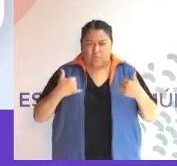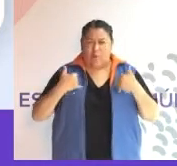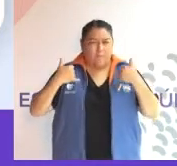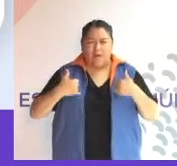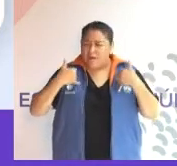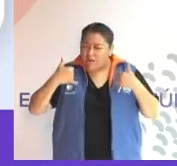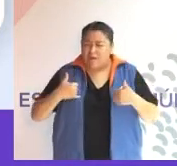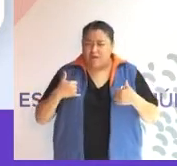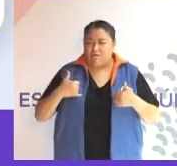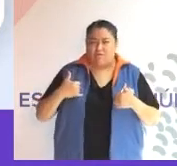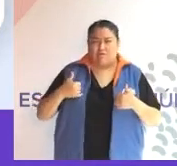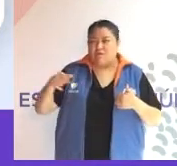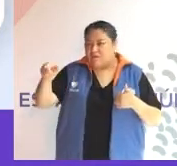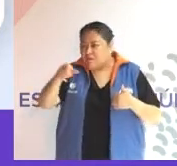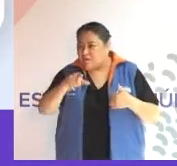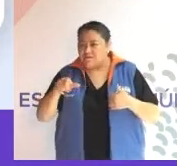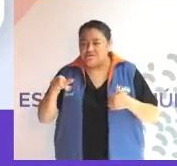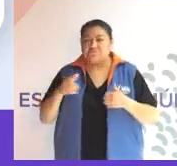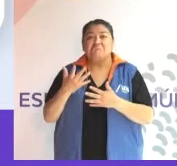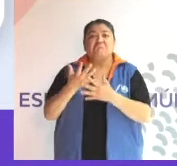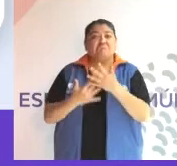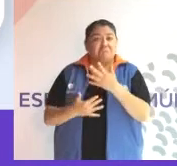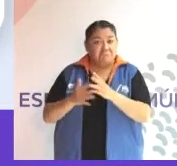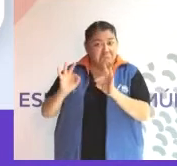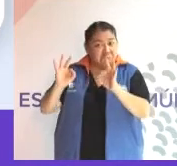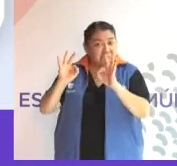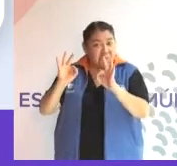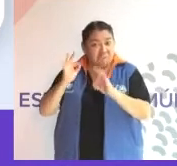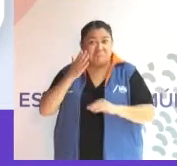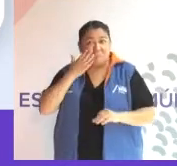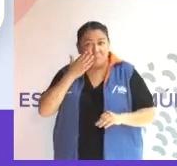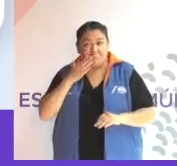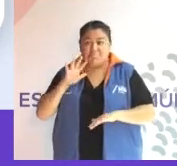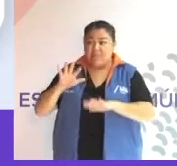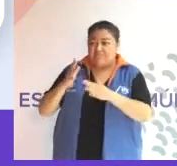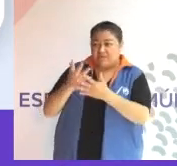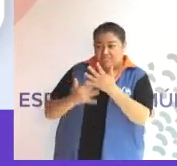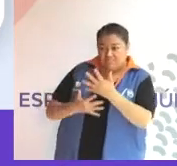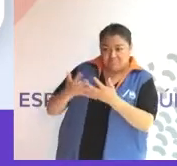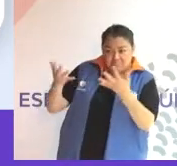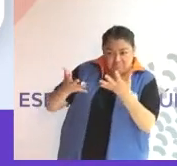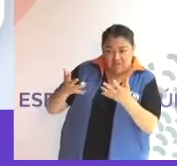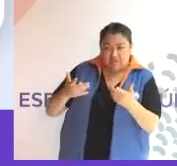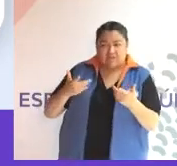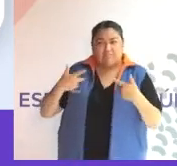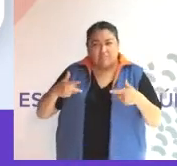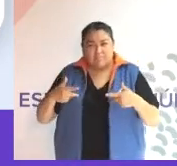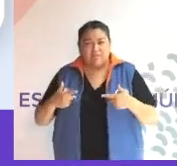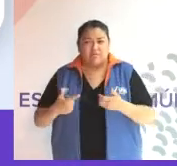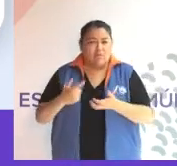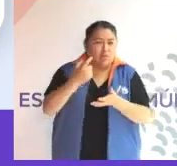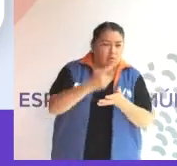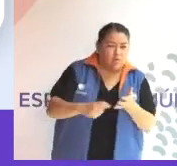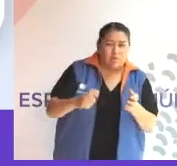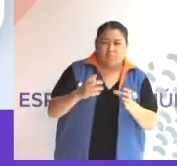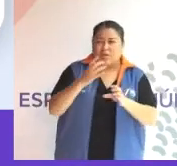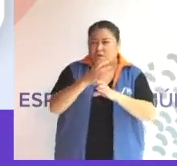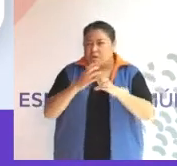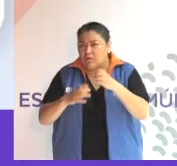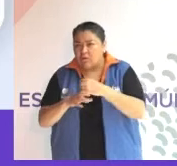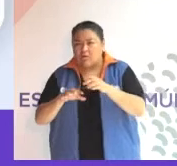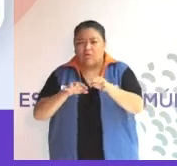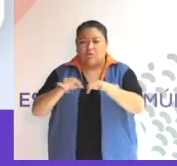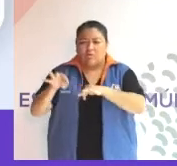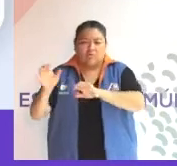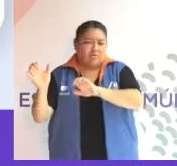diría, muy congruentes entre sus principios, su actuar, incluso cómo consumen, dónde quieren trabajar,